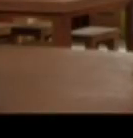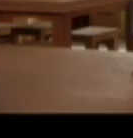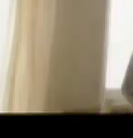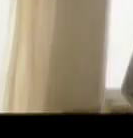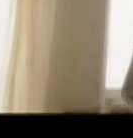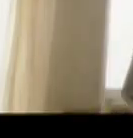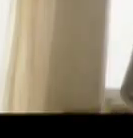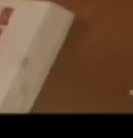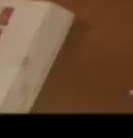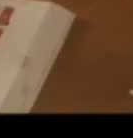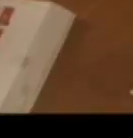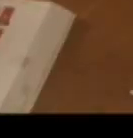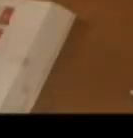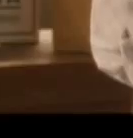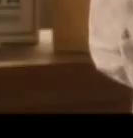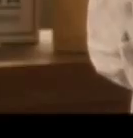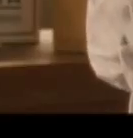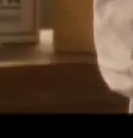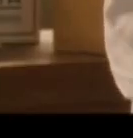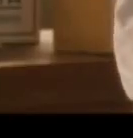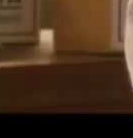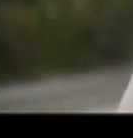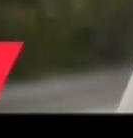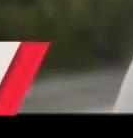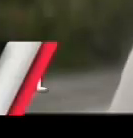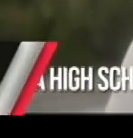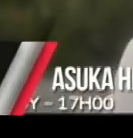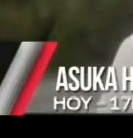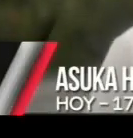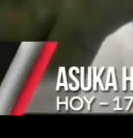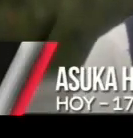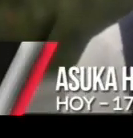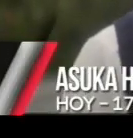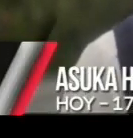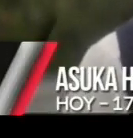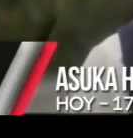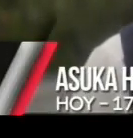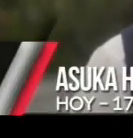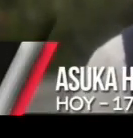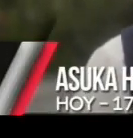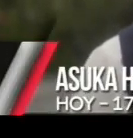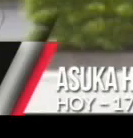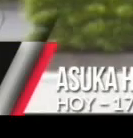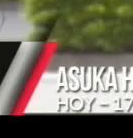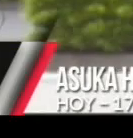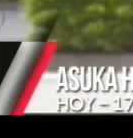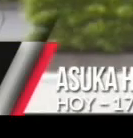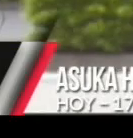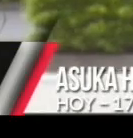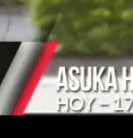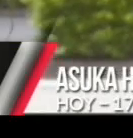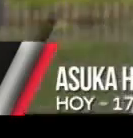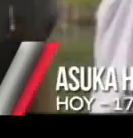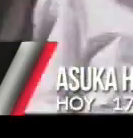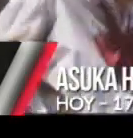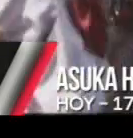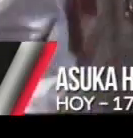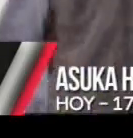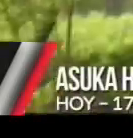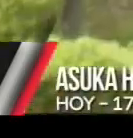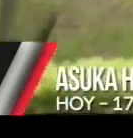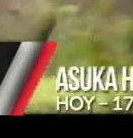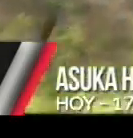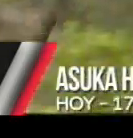decidida a convertirse en la chica industrial. ¿Tendré cualificaciones para ser un técnico de cableado? ¡Ya pasa! Pero un